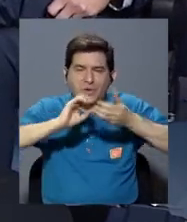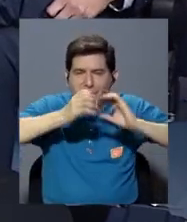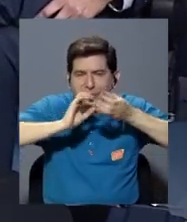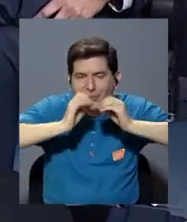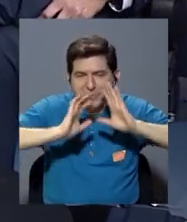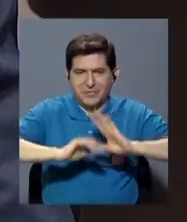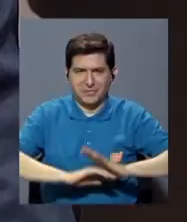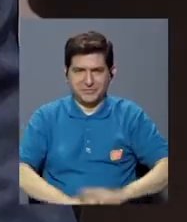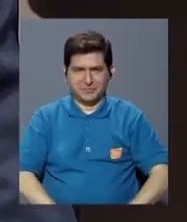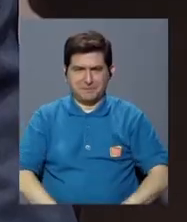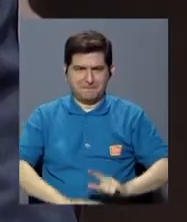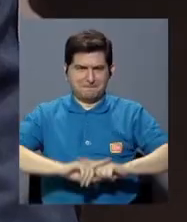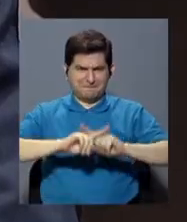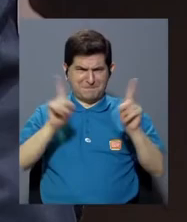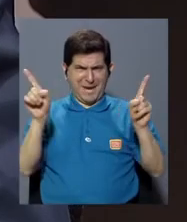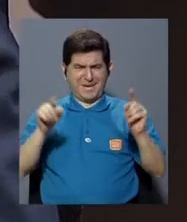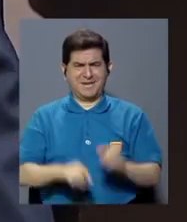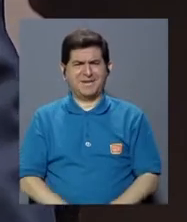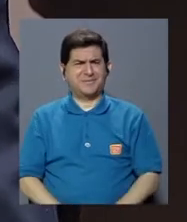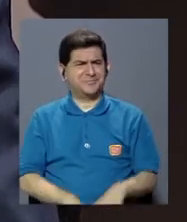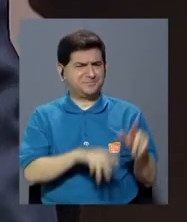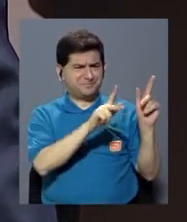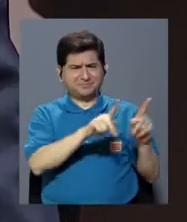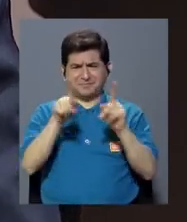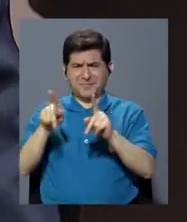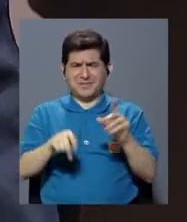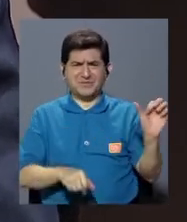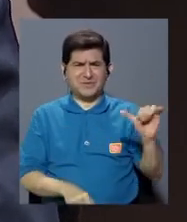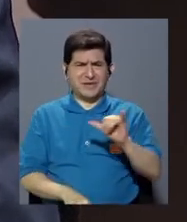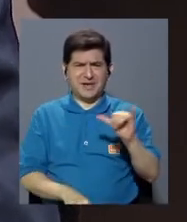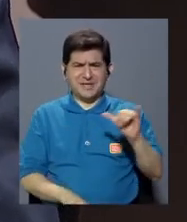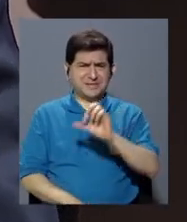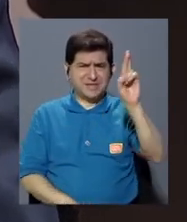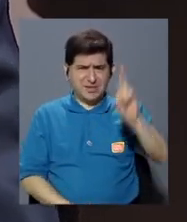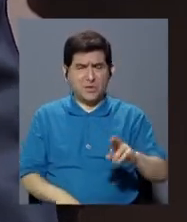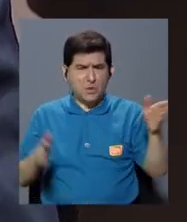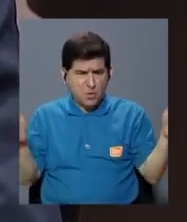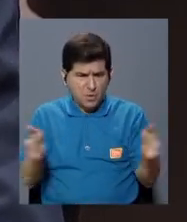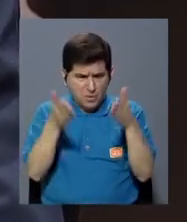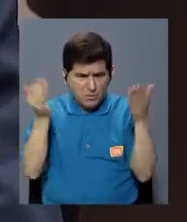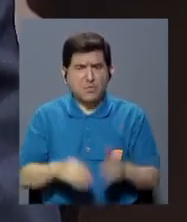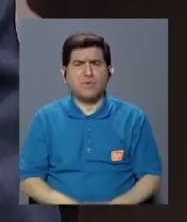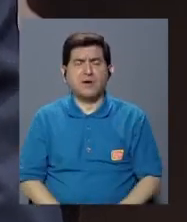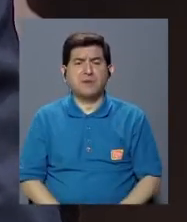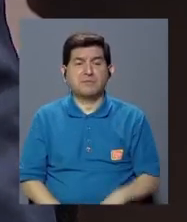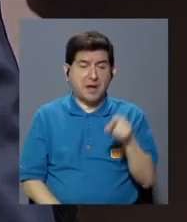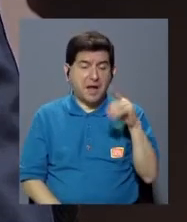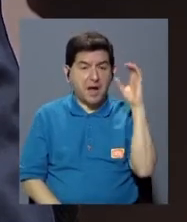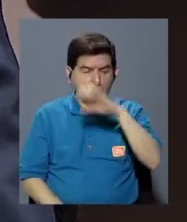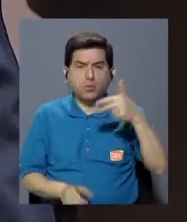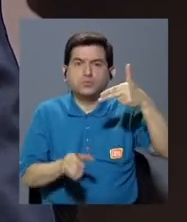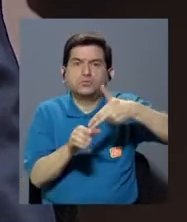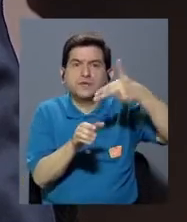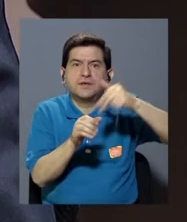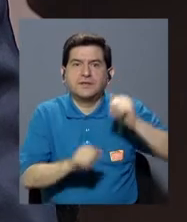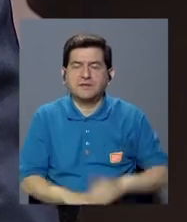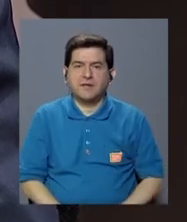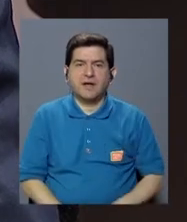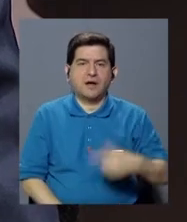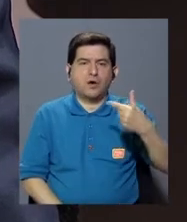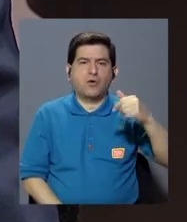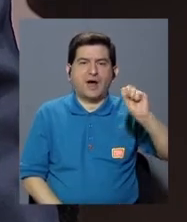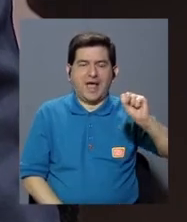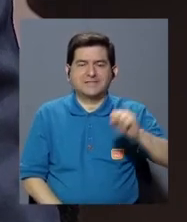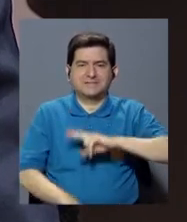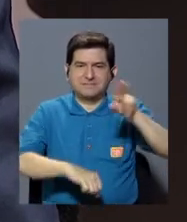¿verdad? Pero, hey, no sé, también hay gente en Costa Rica que promueve la exploración petrolera, la